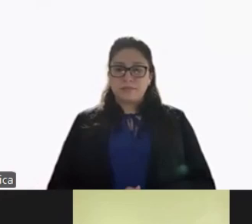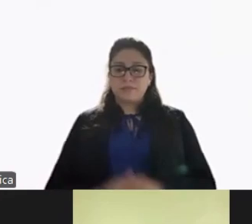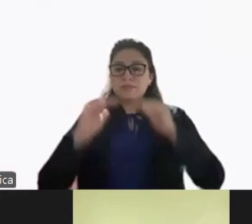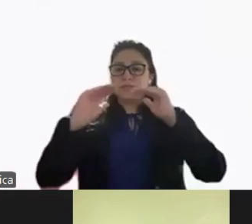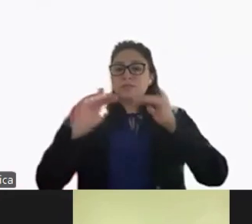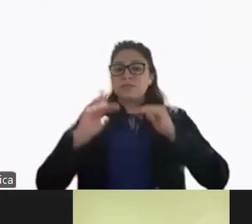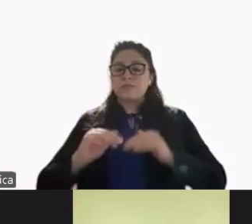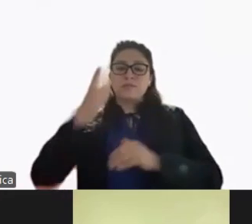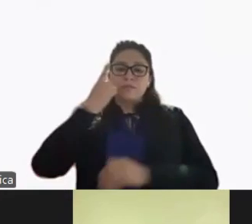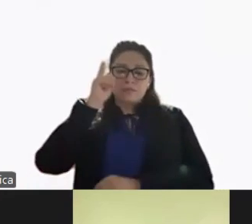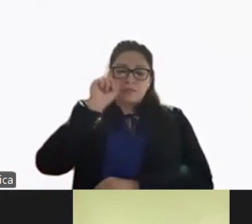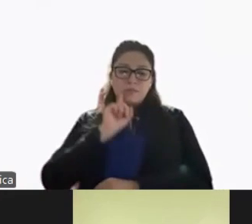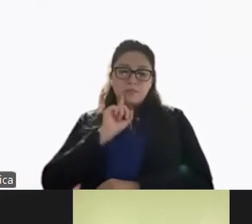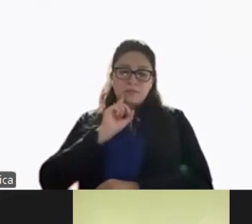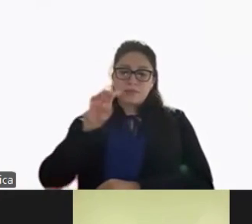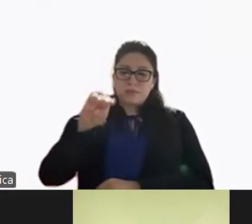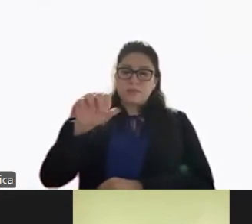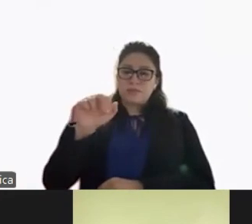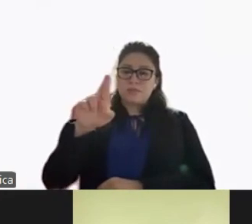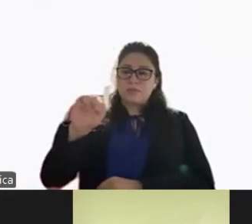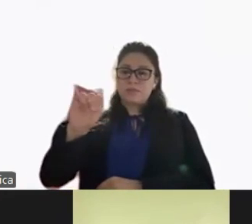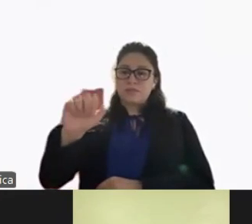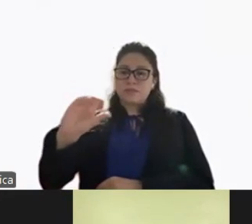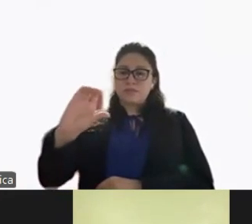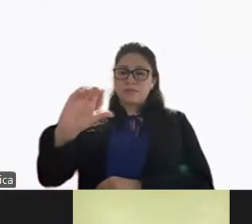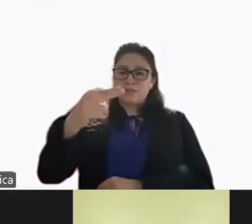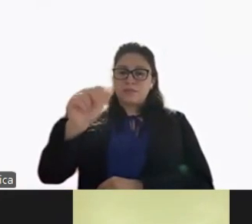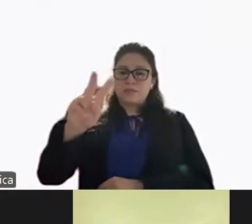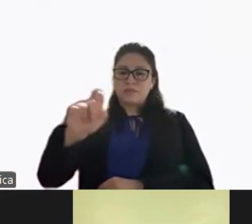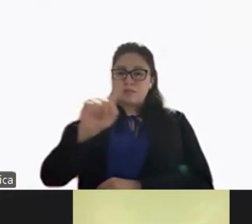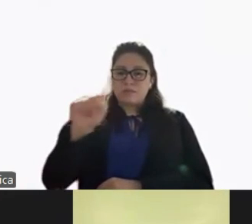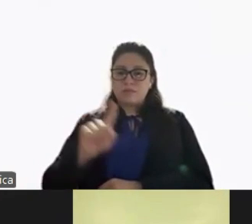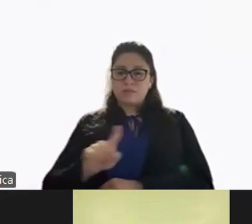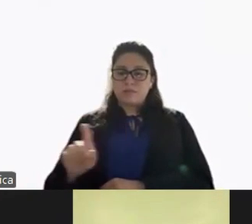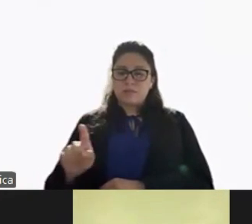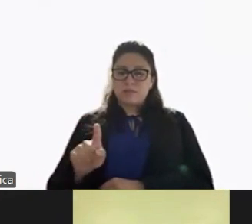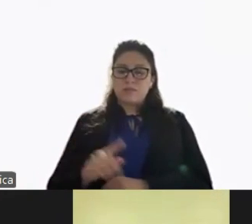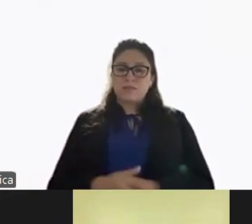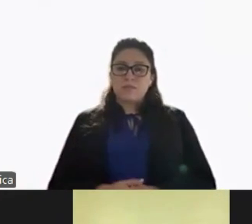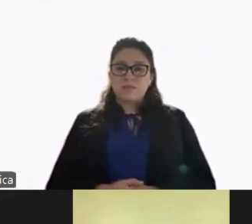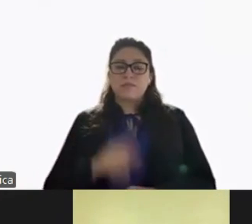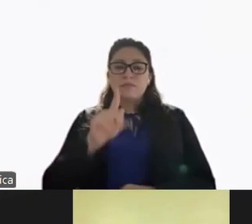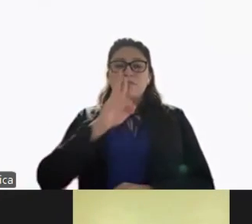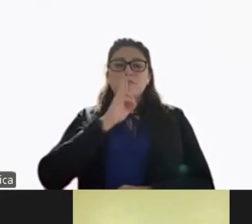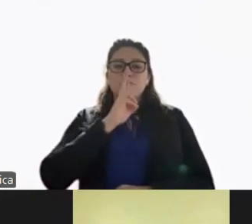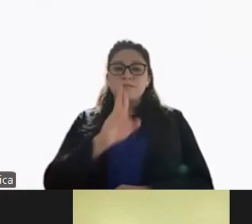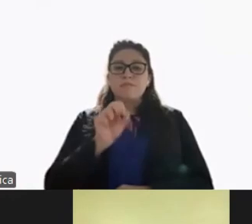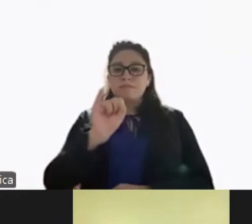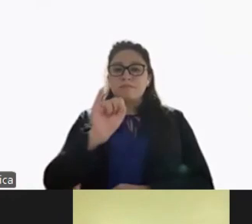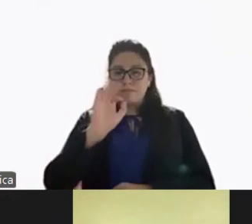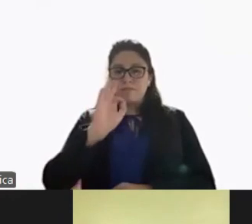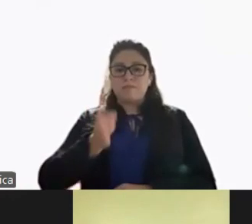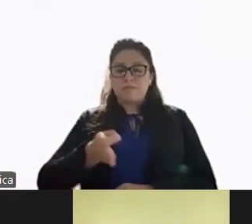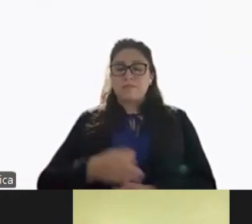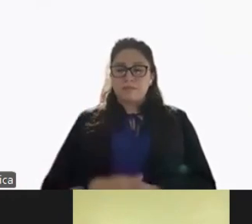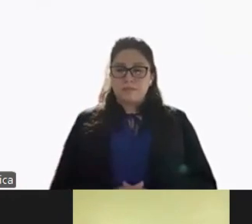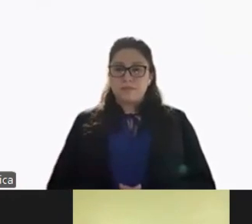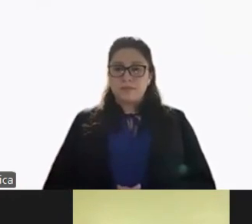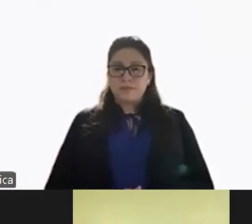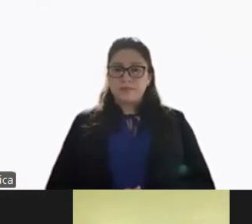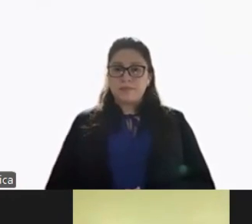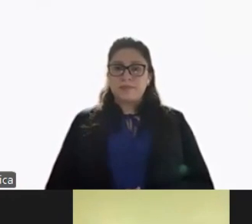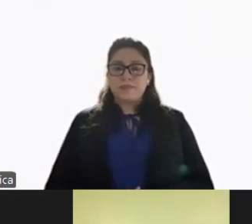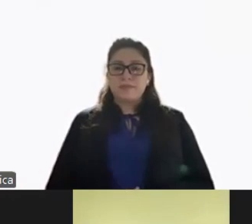Diputada María Guadalupe Chávez Contreras. Guadalupe Chávez, a favor. Gracias,